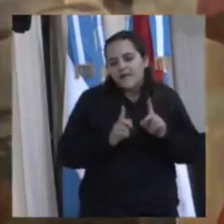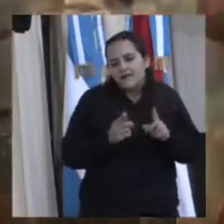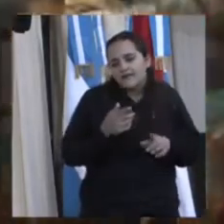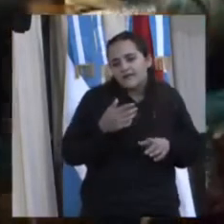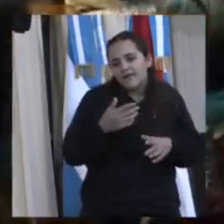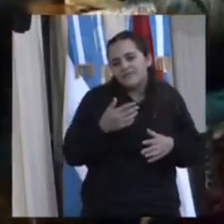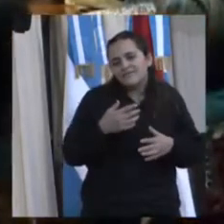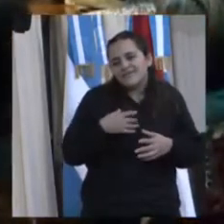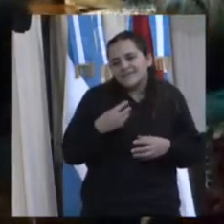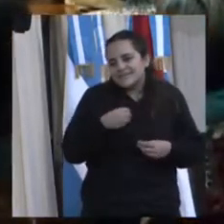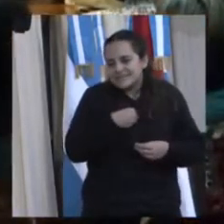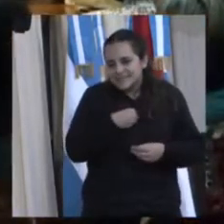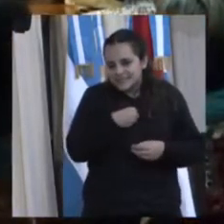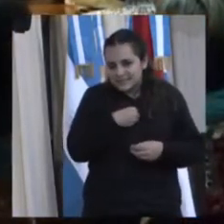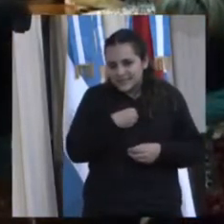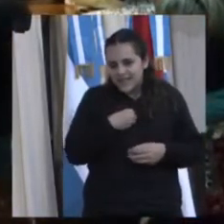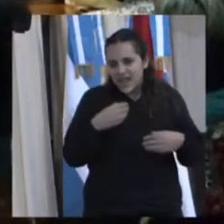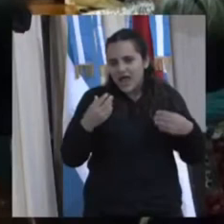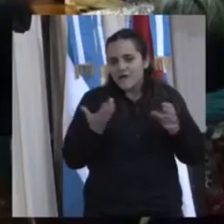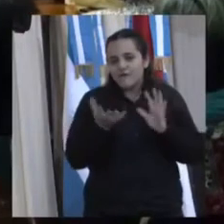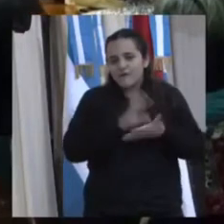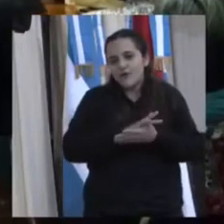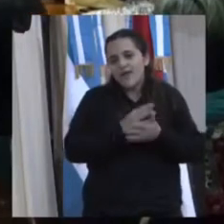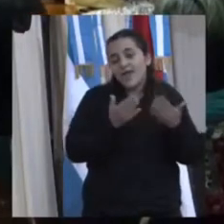izquierda, reconocíase muy bien que era